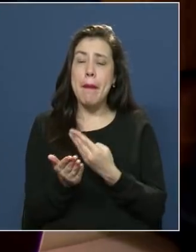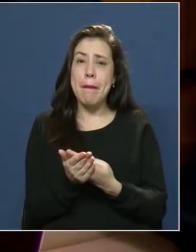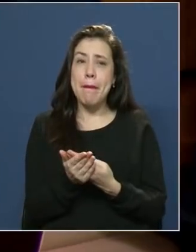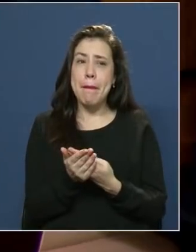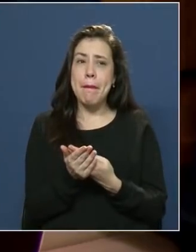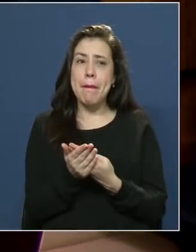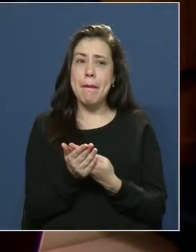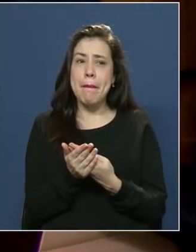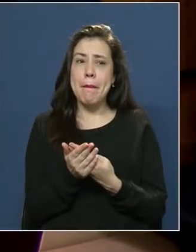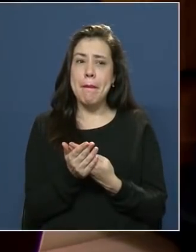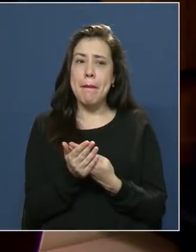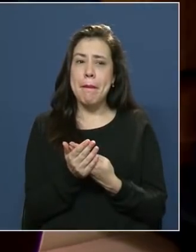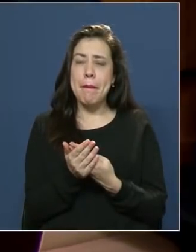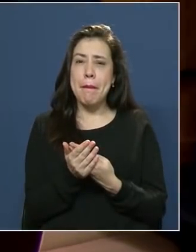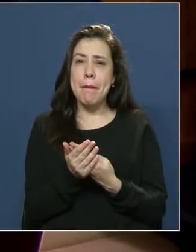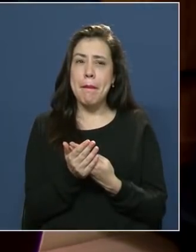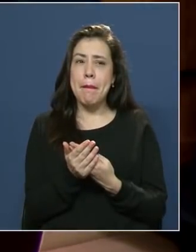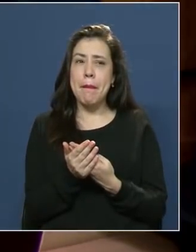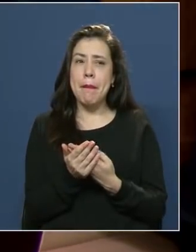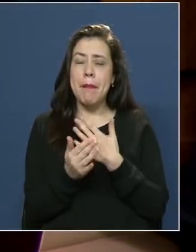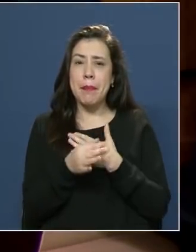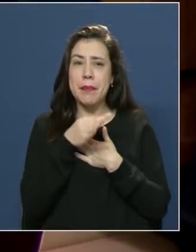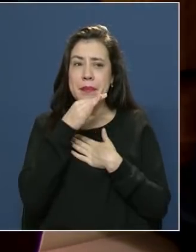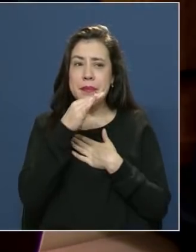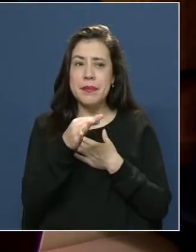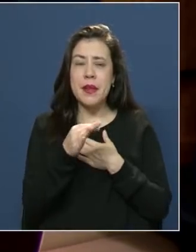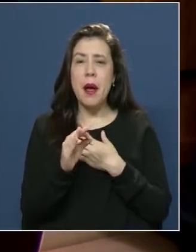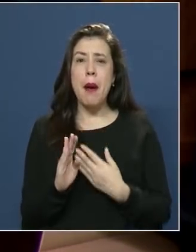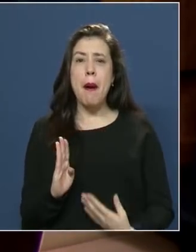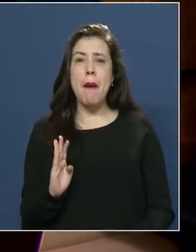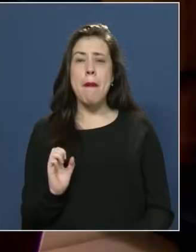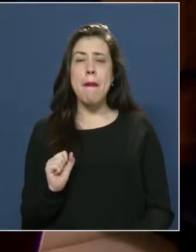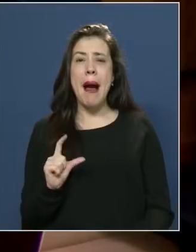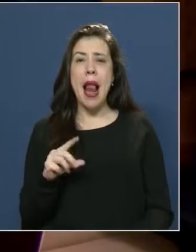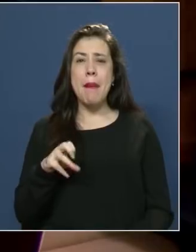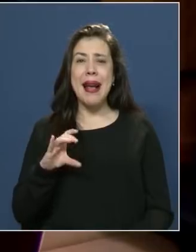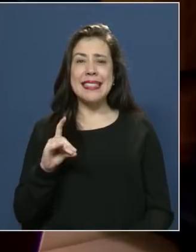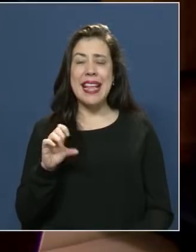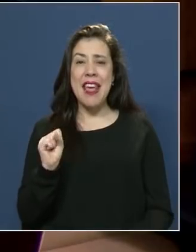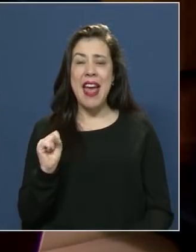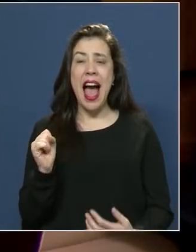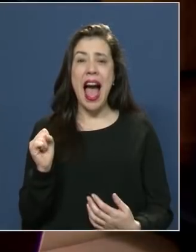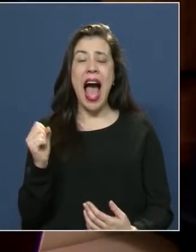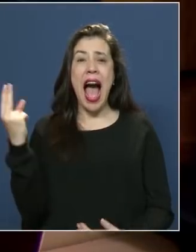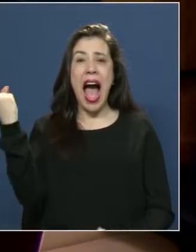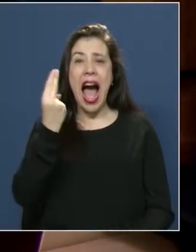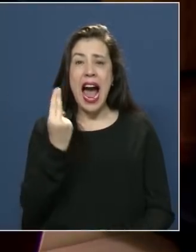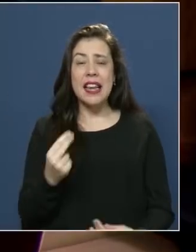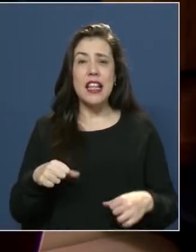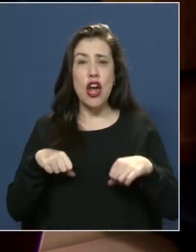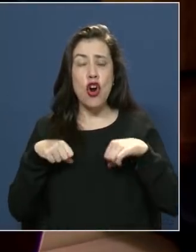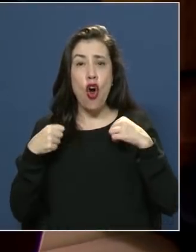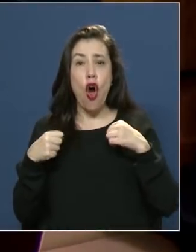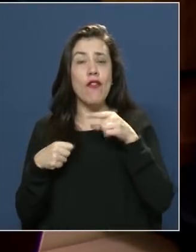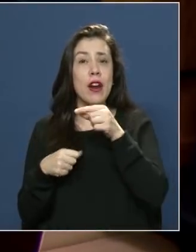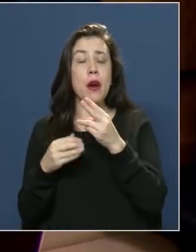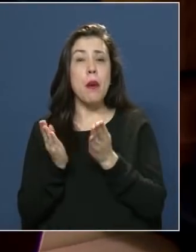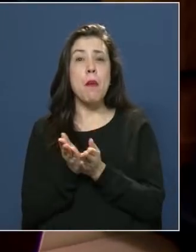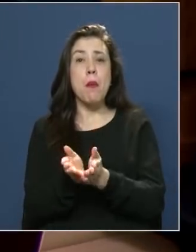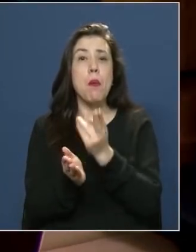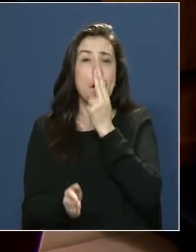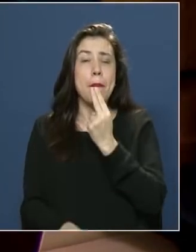palabras para hacer una mención también a Balmaceda Arte Joven, que también cumple un rol fundamental en Puerto Montt, por